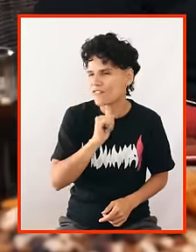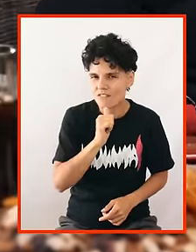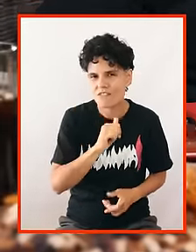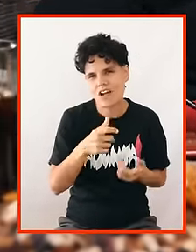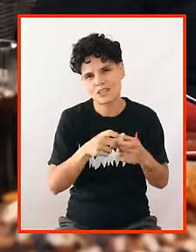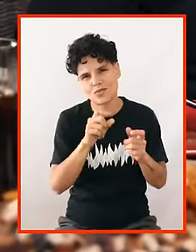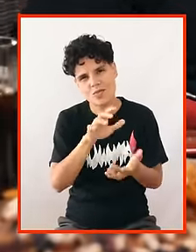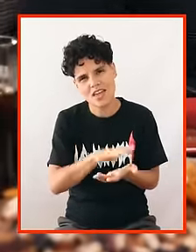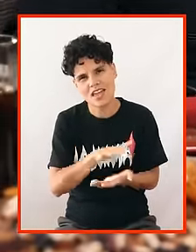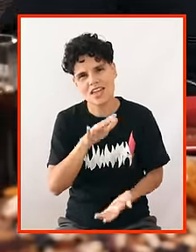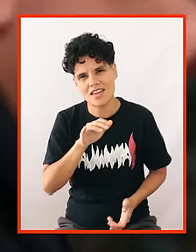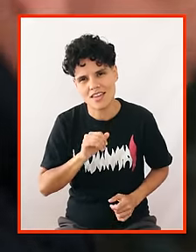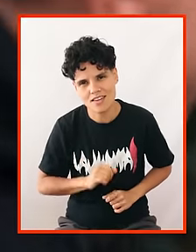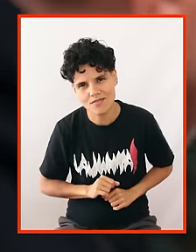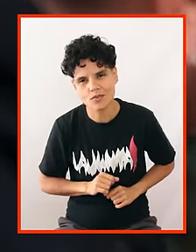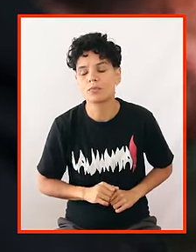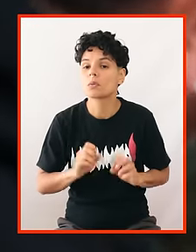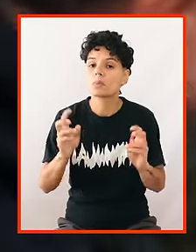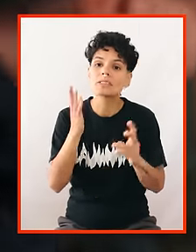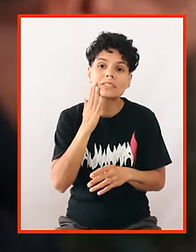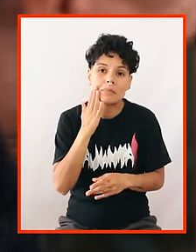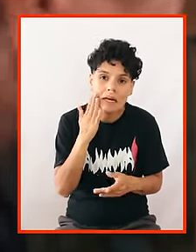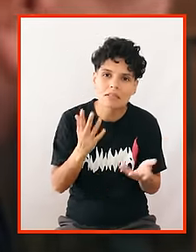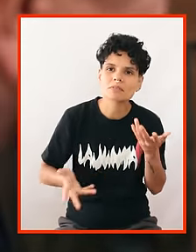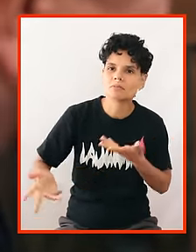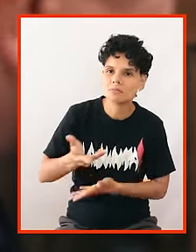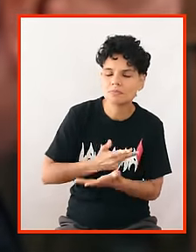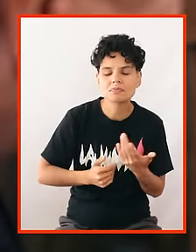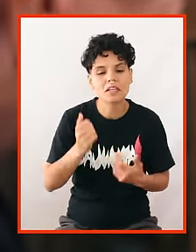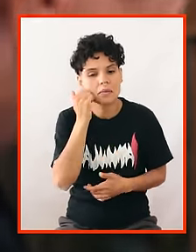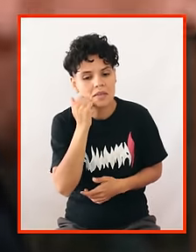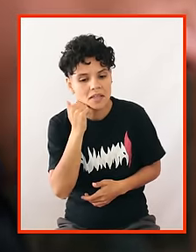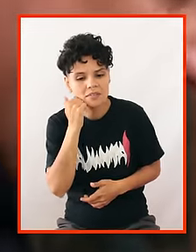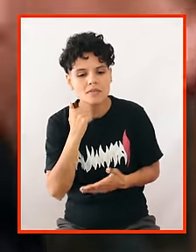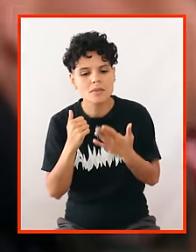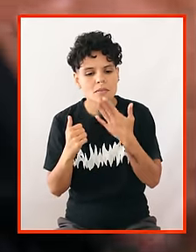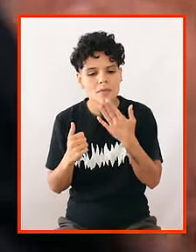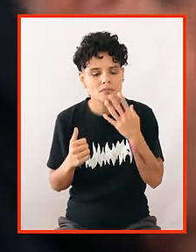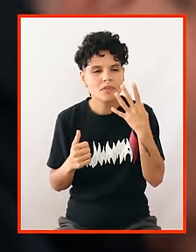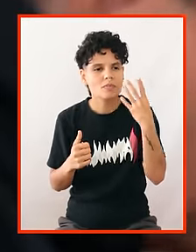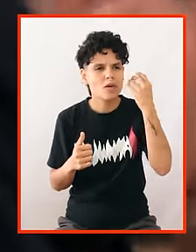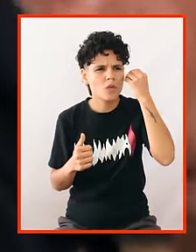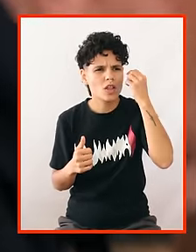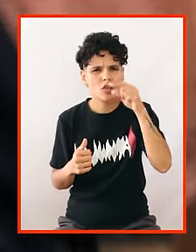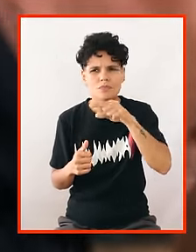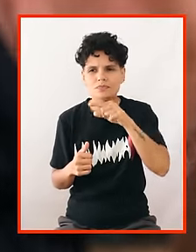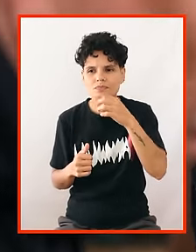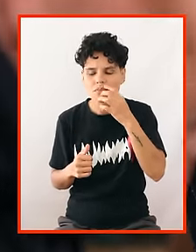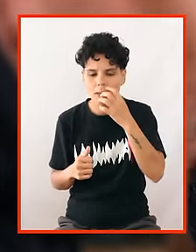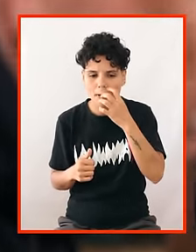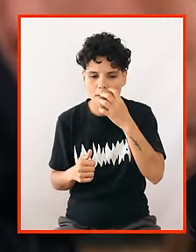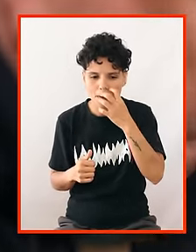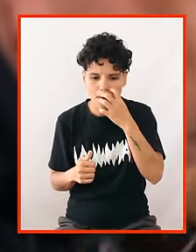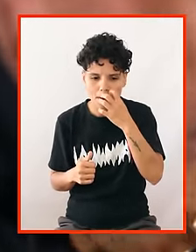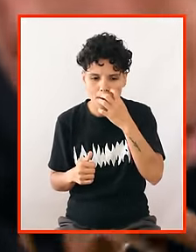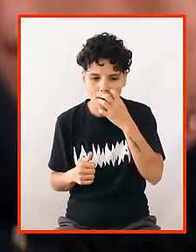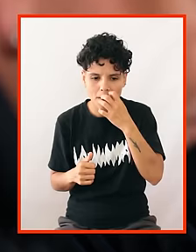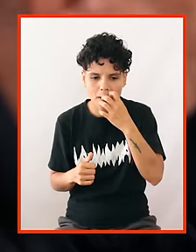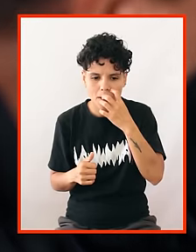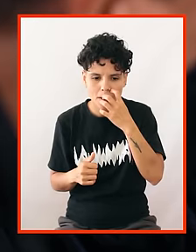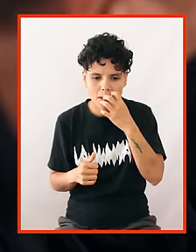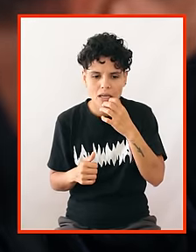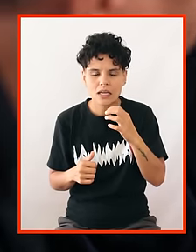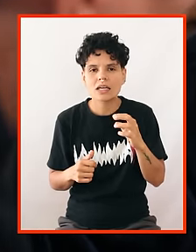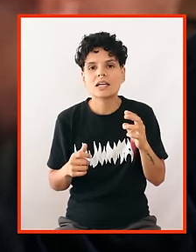acá. Y eran muy simpáticos, muy amables, así como todos. Me acuerdo cuando nos fuimos tenían como una especie de